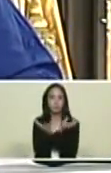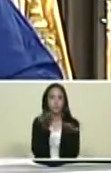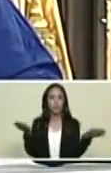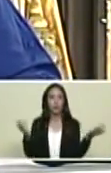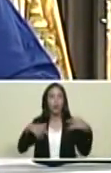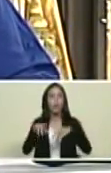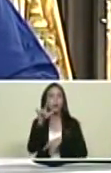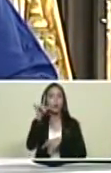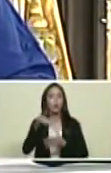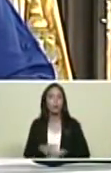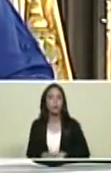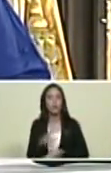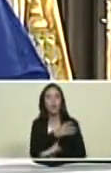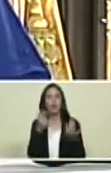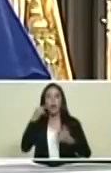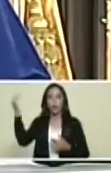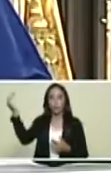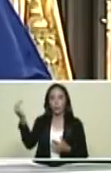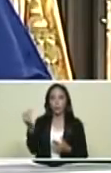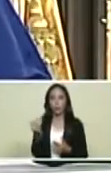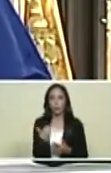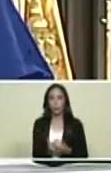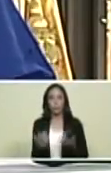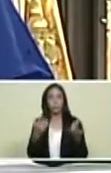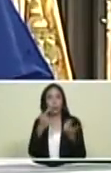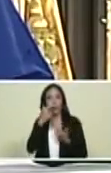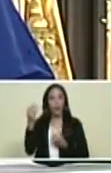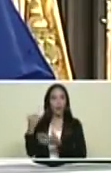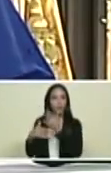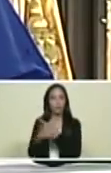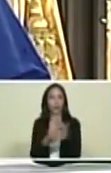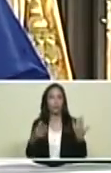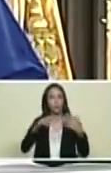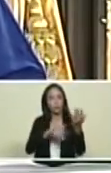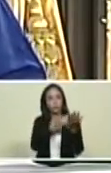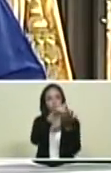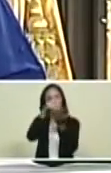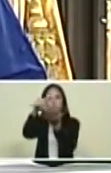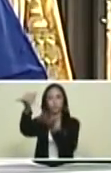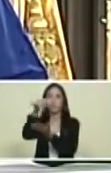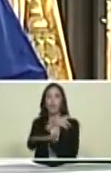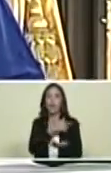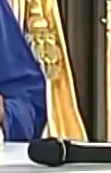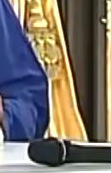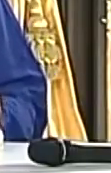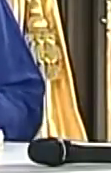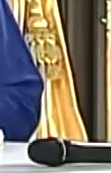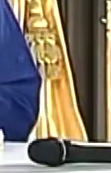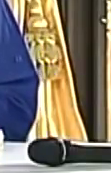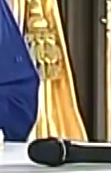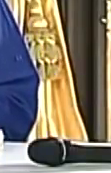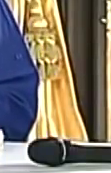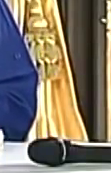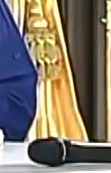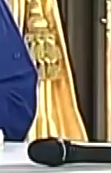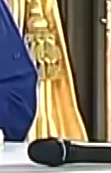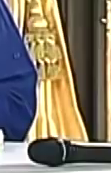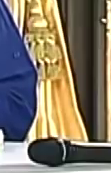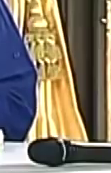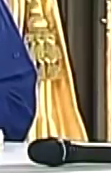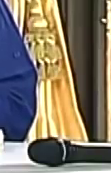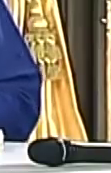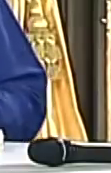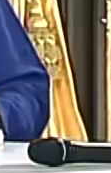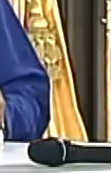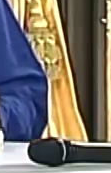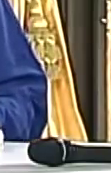llegado de un extraordinario viaje, una visita de Estado. Hoy, lunes 17,